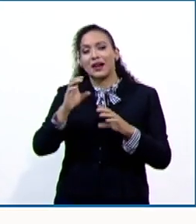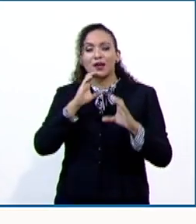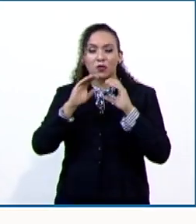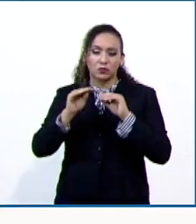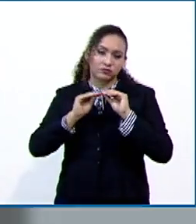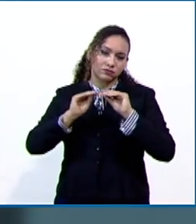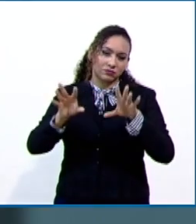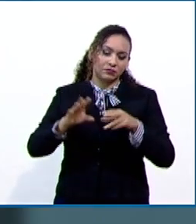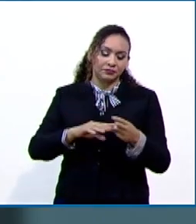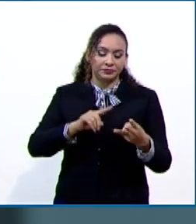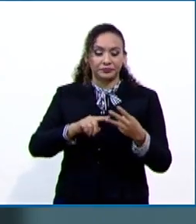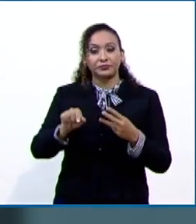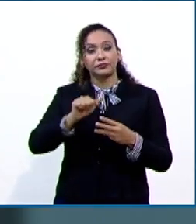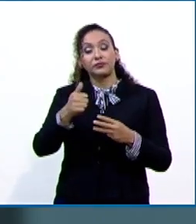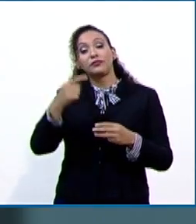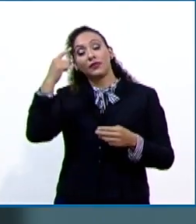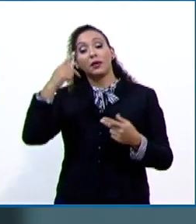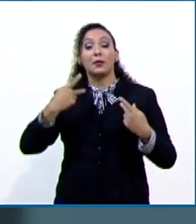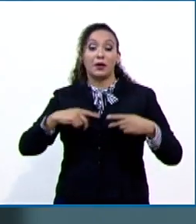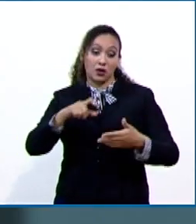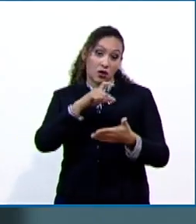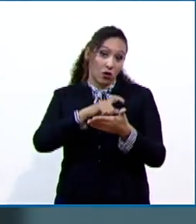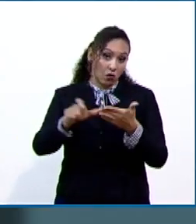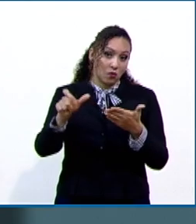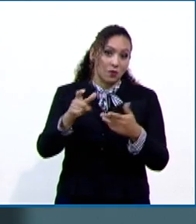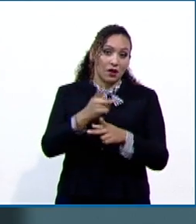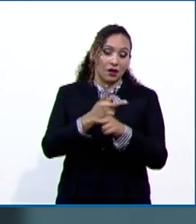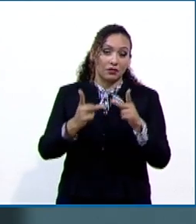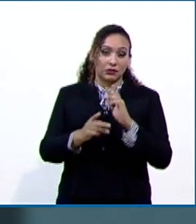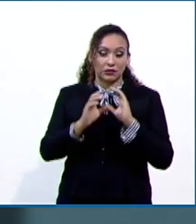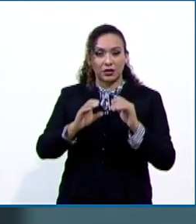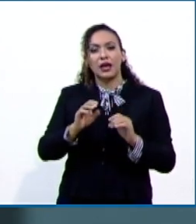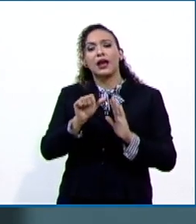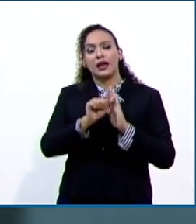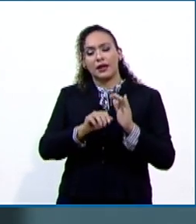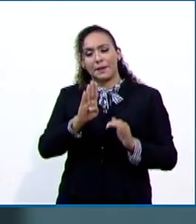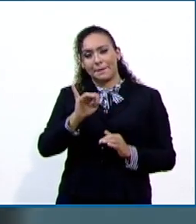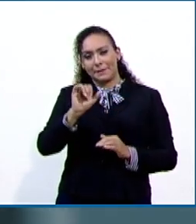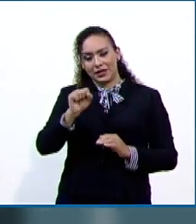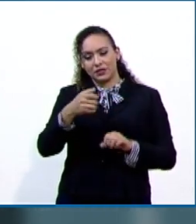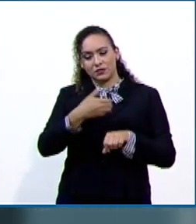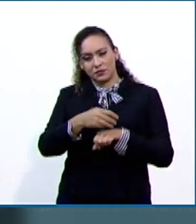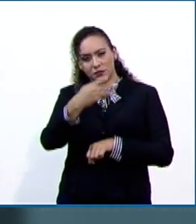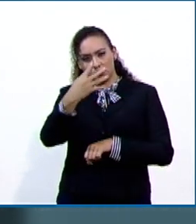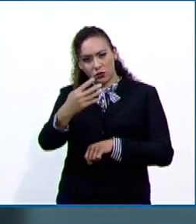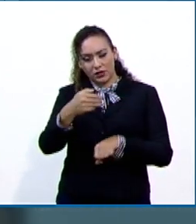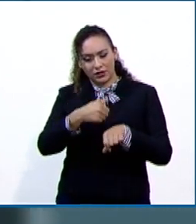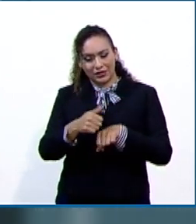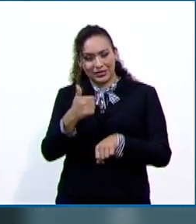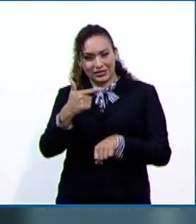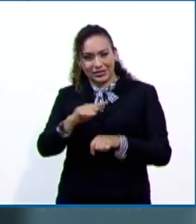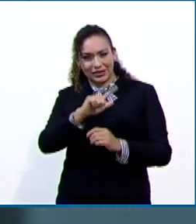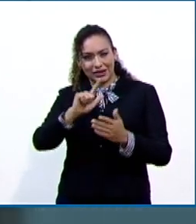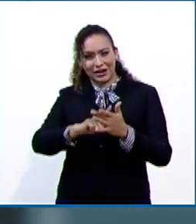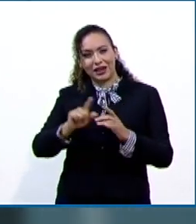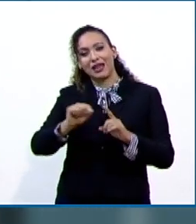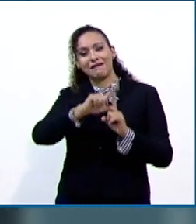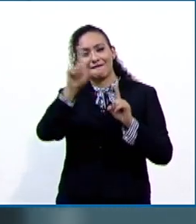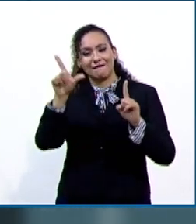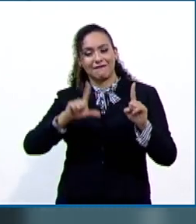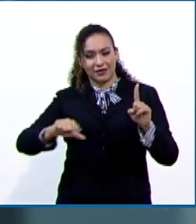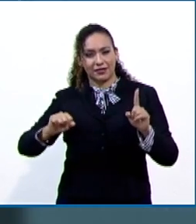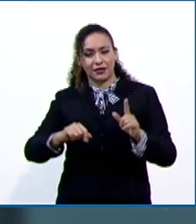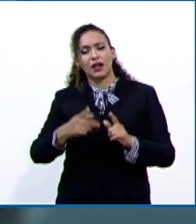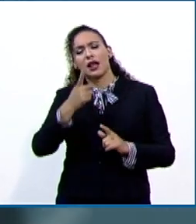más sobre protección al consumidor, el artículo 76 bis, fracciones 4ª y 7ª de la Ley Federal relativa,